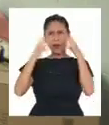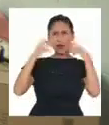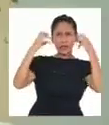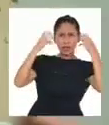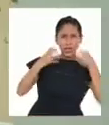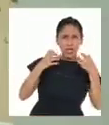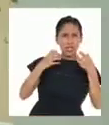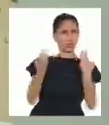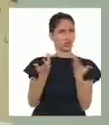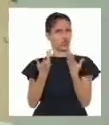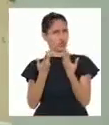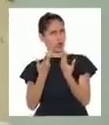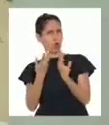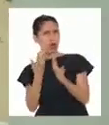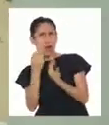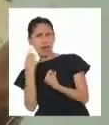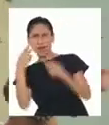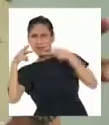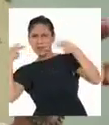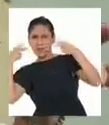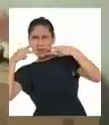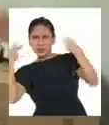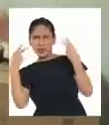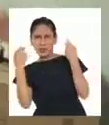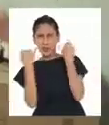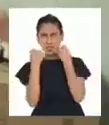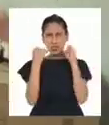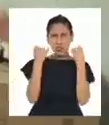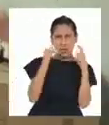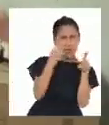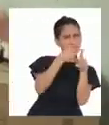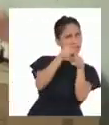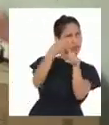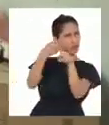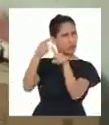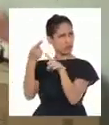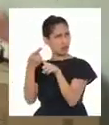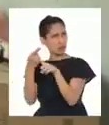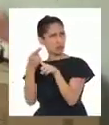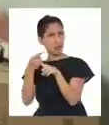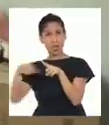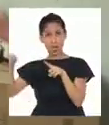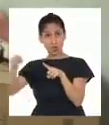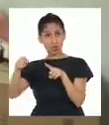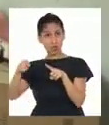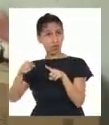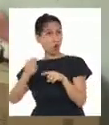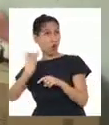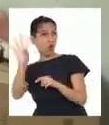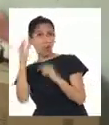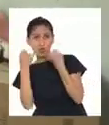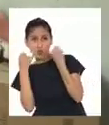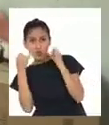estoy en total desacuerdo. No comparto esas reformas electorales.